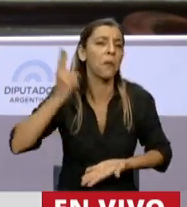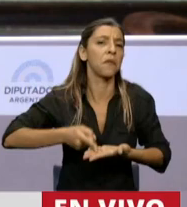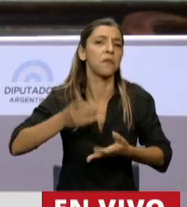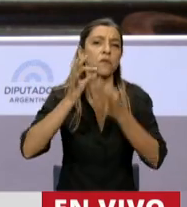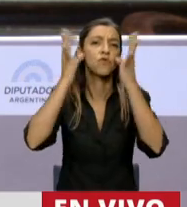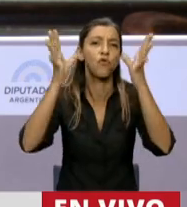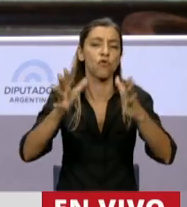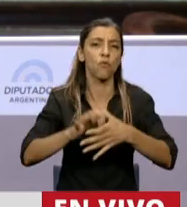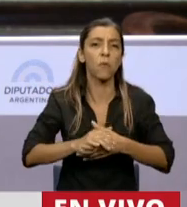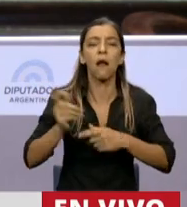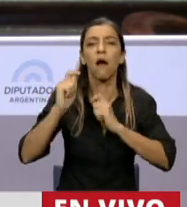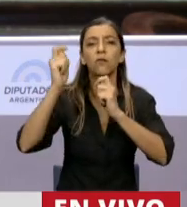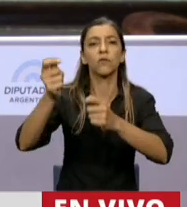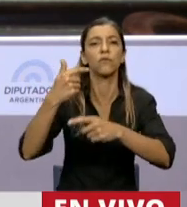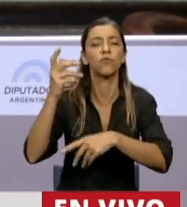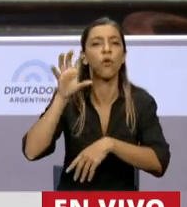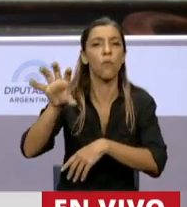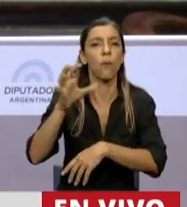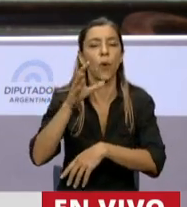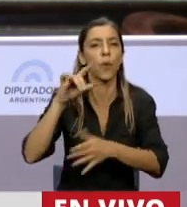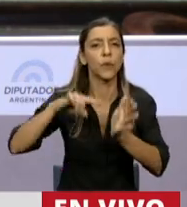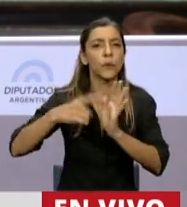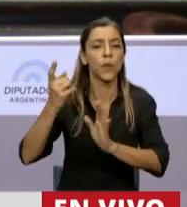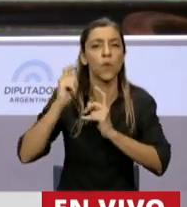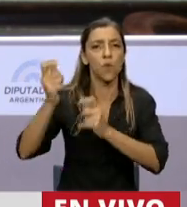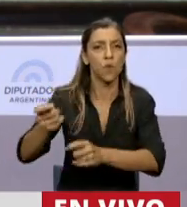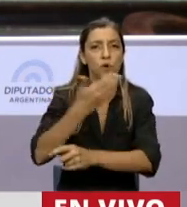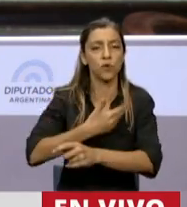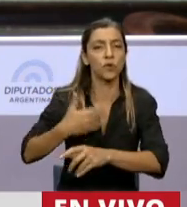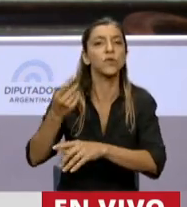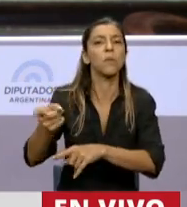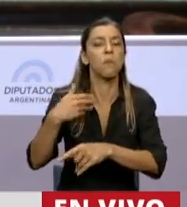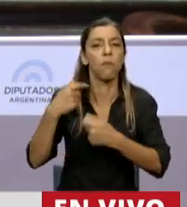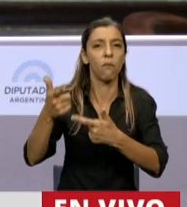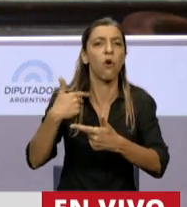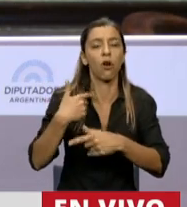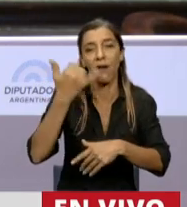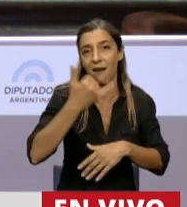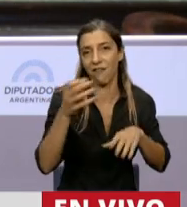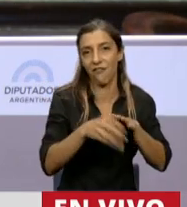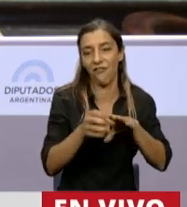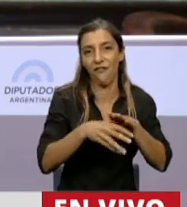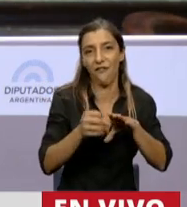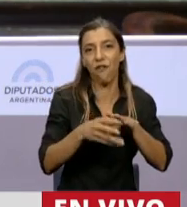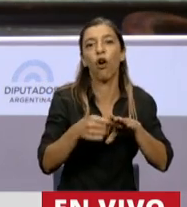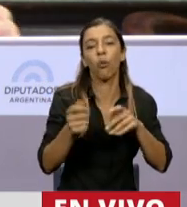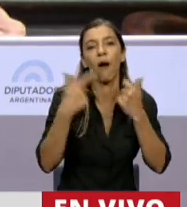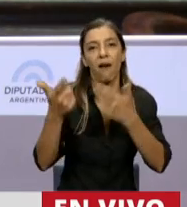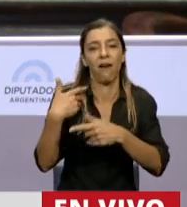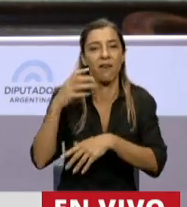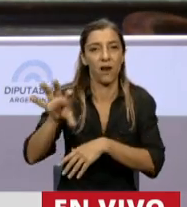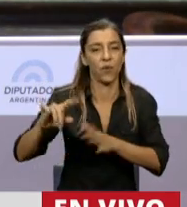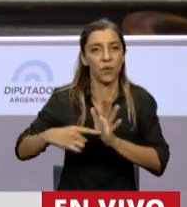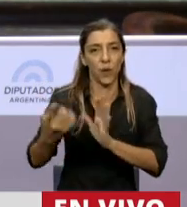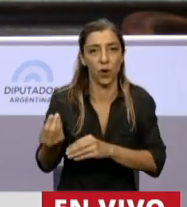discrecionalmente al gobernador de la provincia de Buenos Aires, al constituir el Fondo de Fortalecimiento Fiscal de la Provincia de Buenos Aires. ¿Con qué? Con los